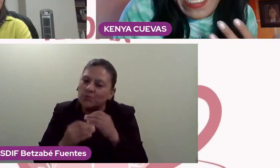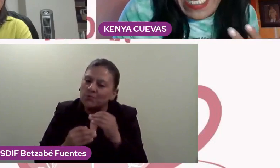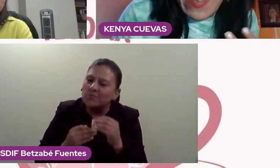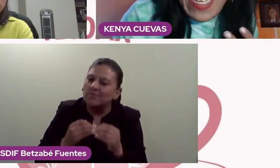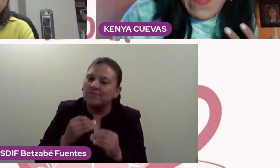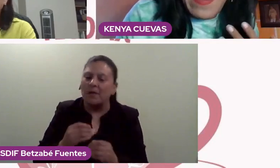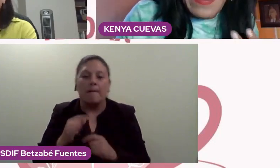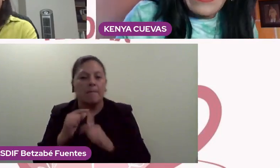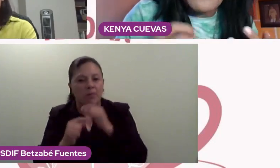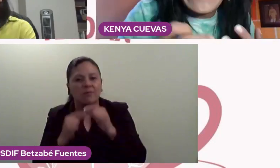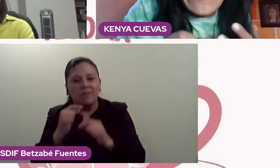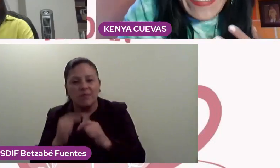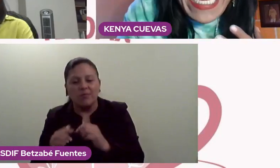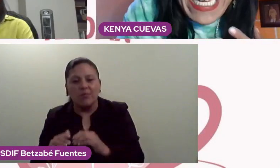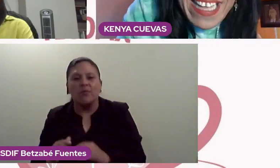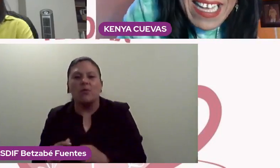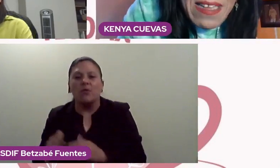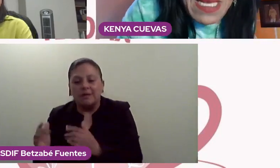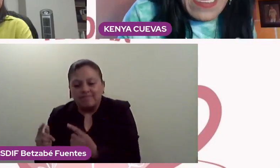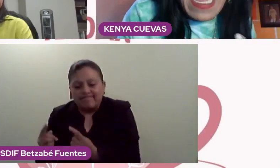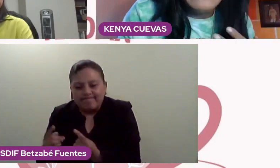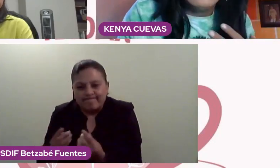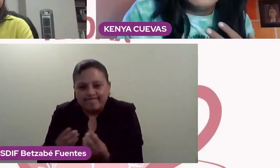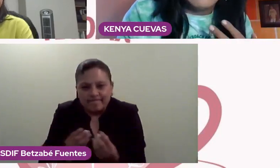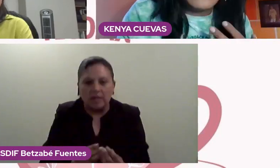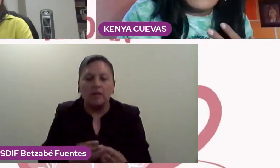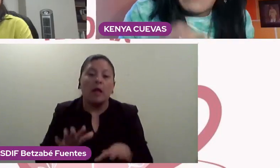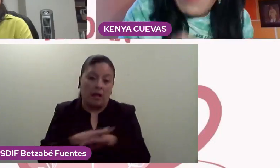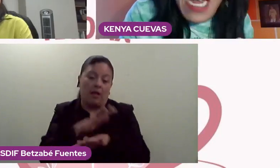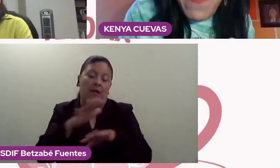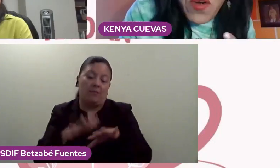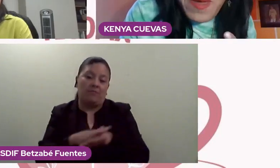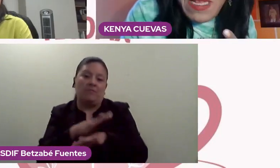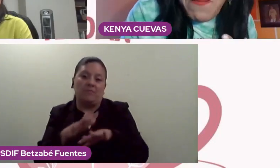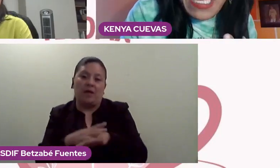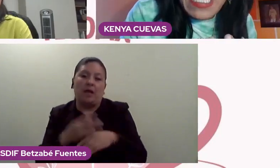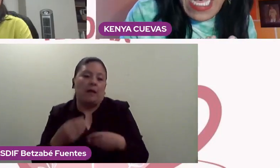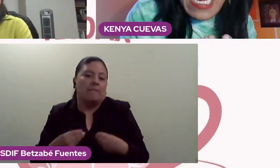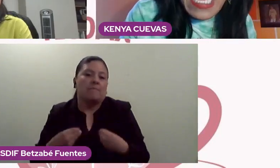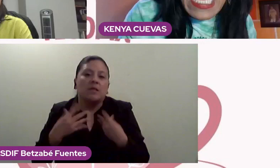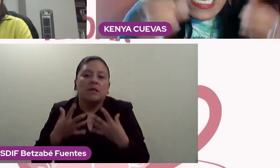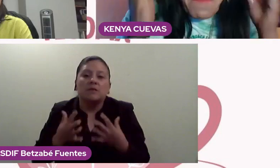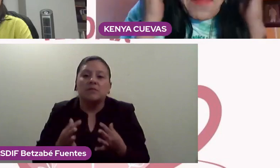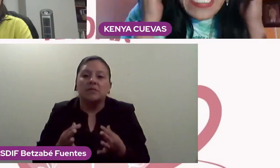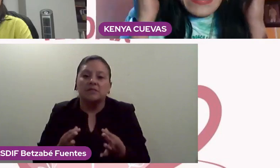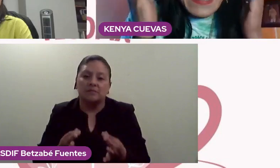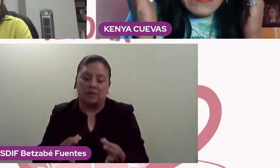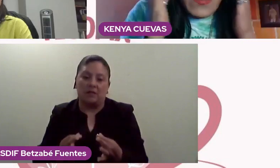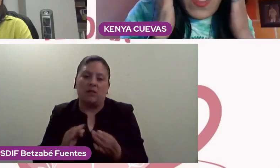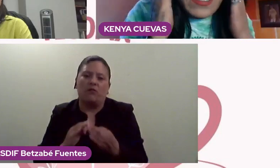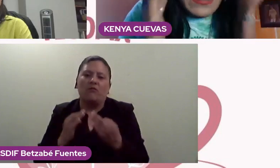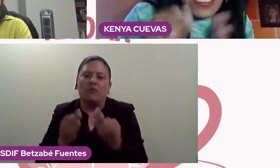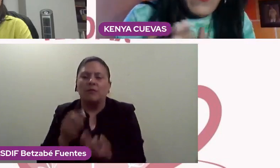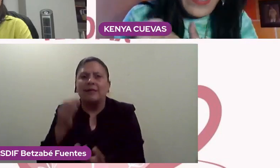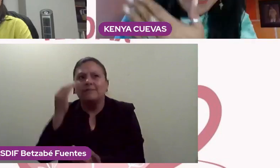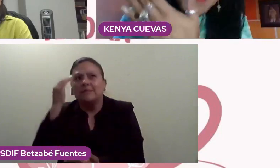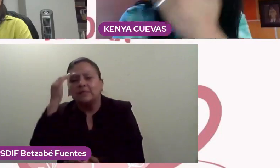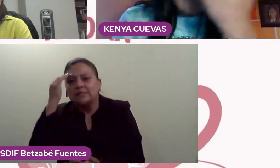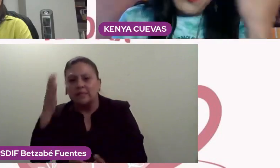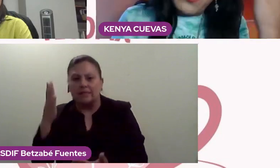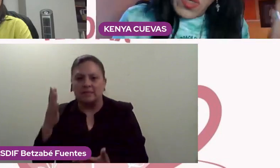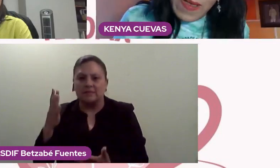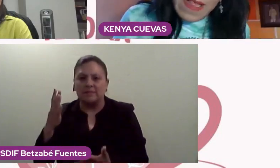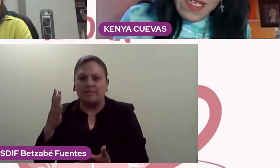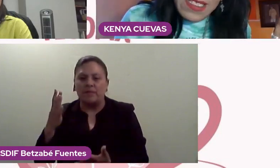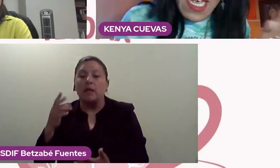la expectativa de vida, cambia la calidad de vida, ¿no? Cambia la forma de pensar y empiezan a darse cuenta que hay una gama